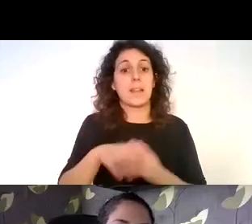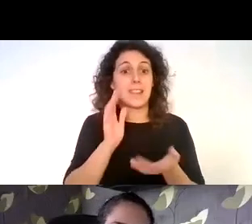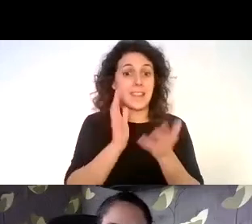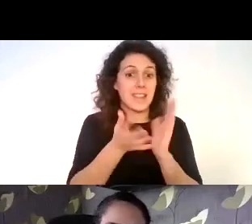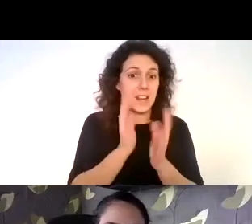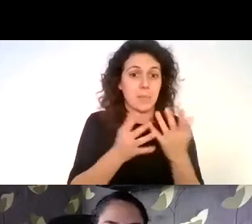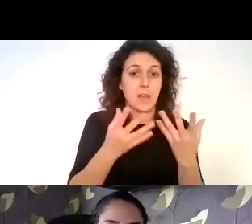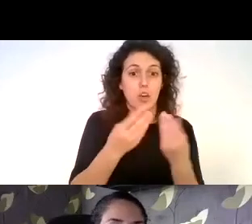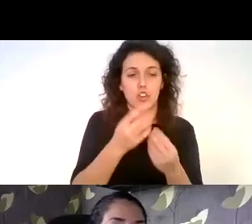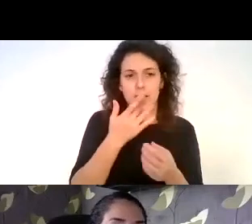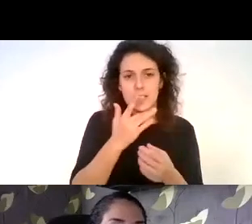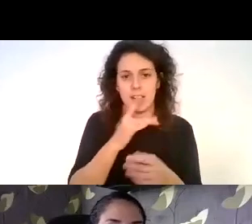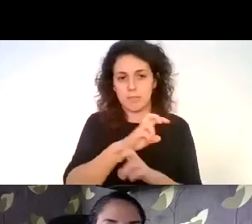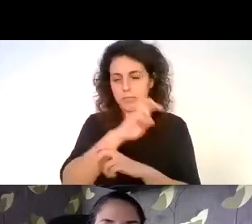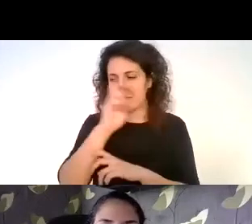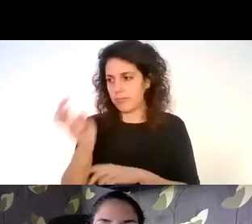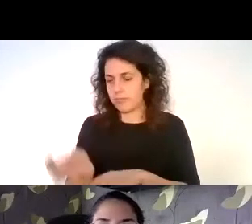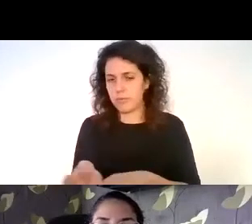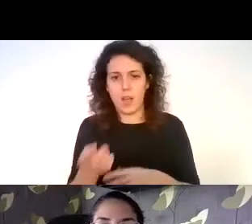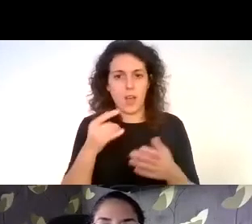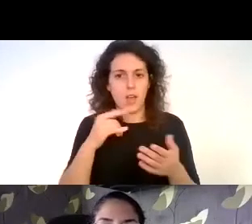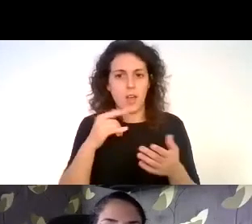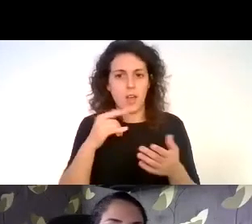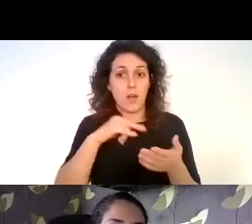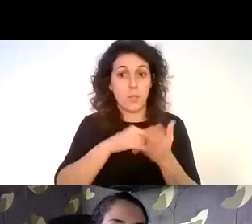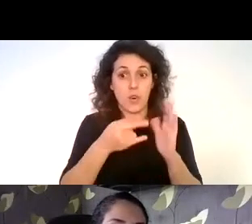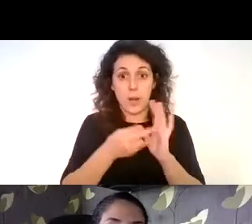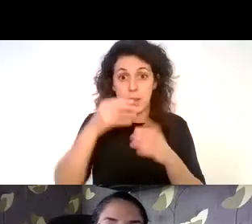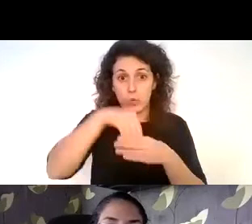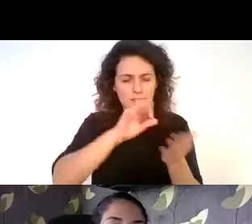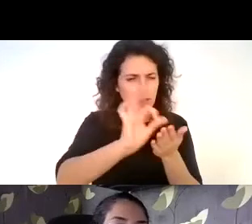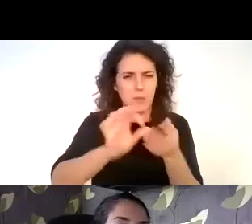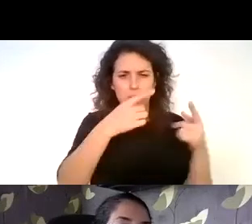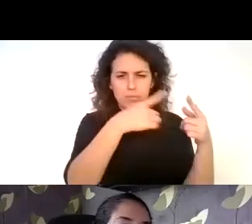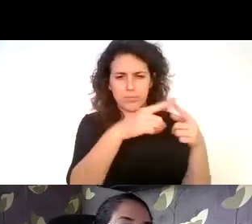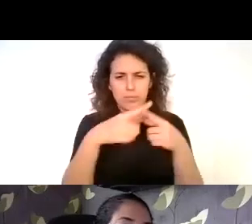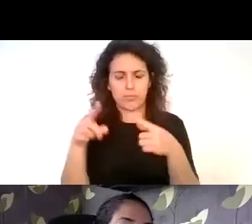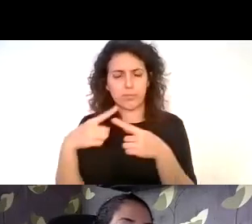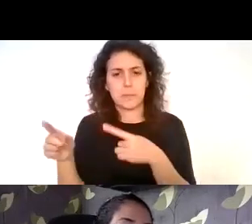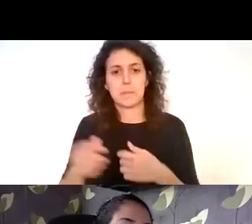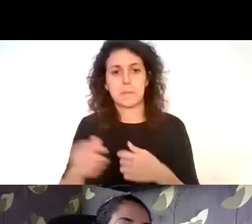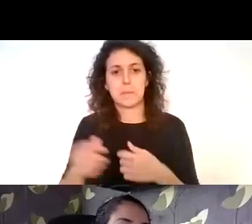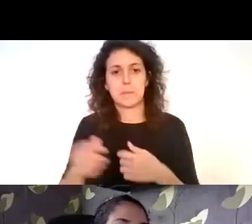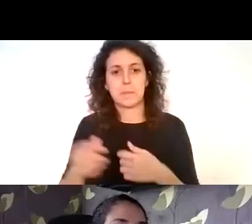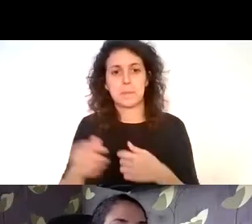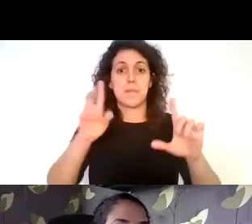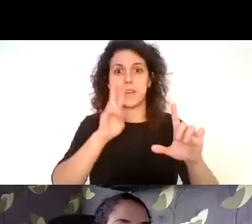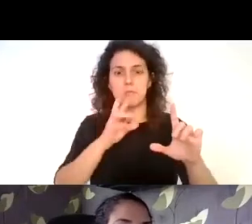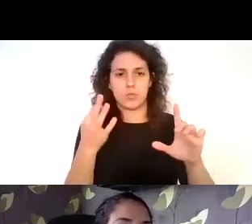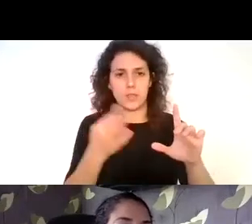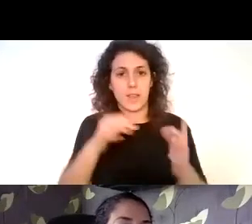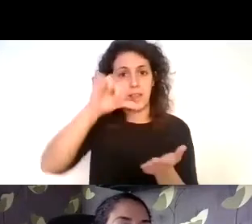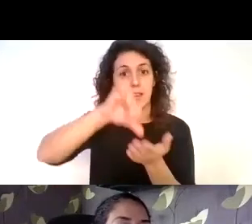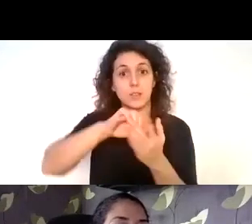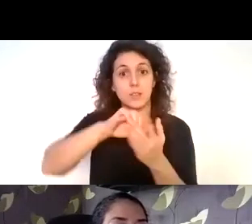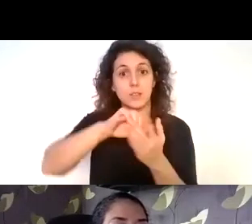bueno, tienen una buena oferta de servicios. En la imagen vemos en el centro